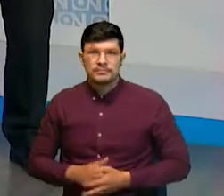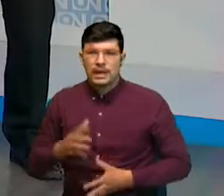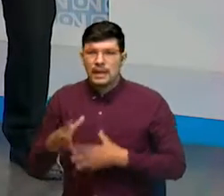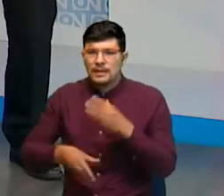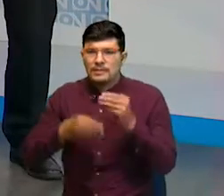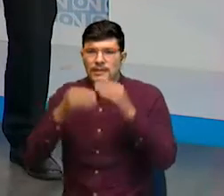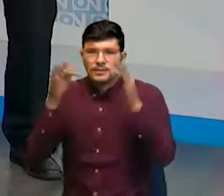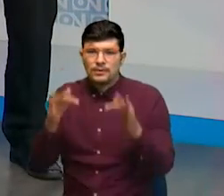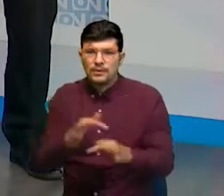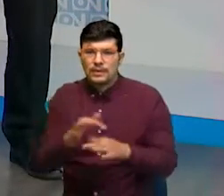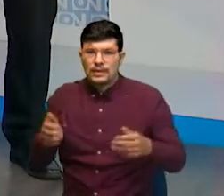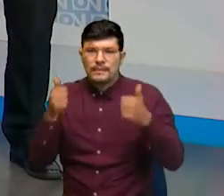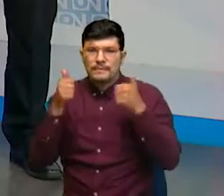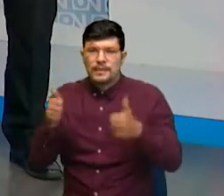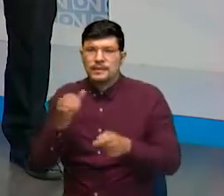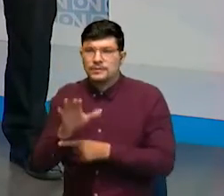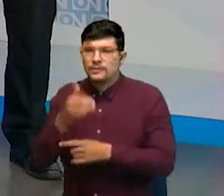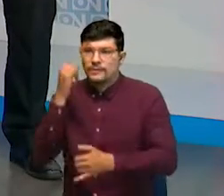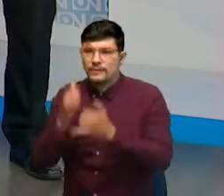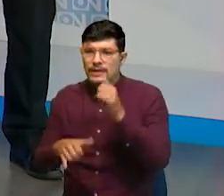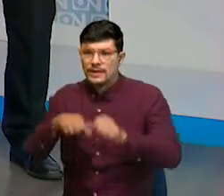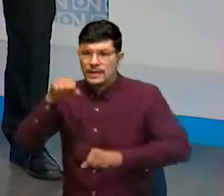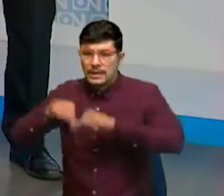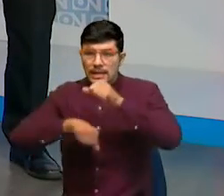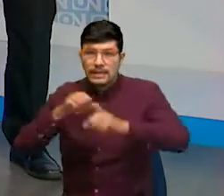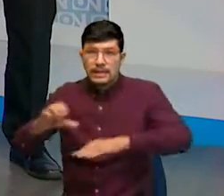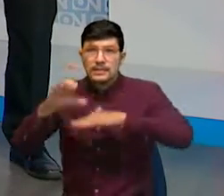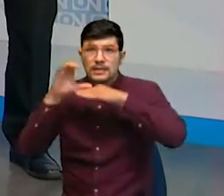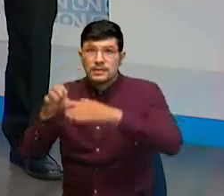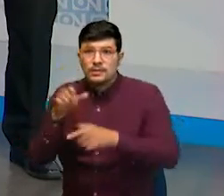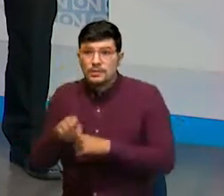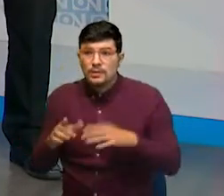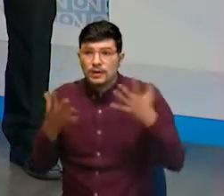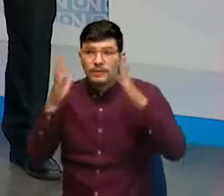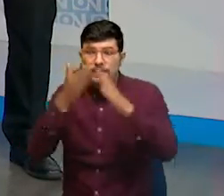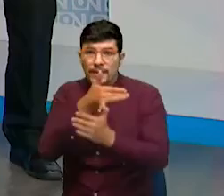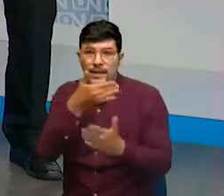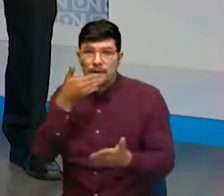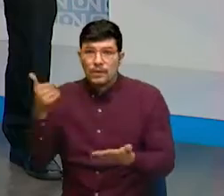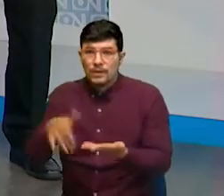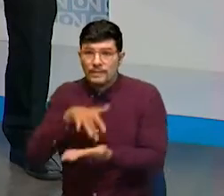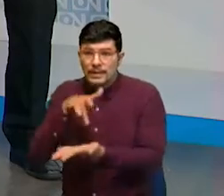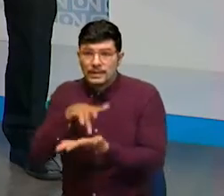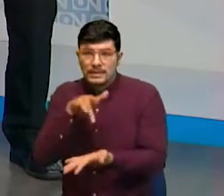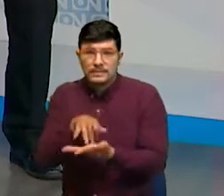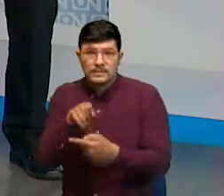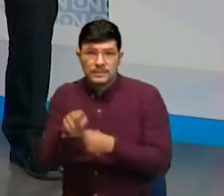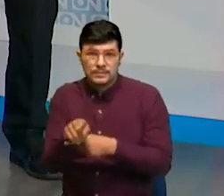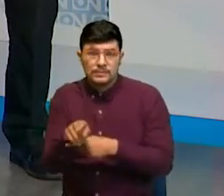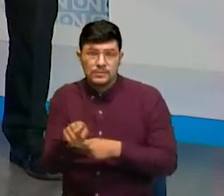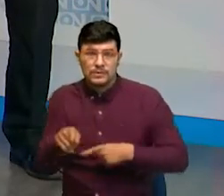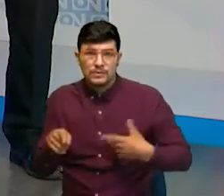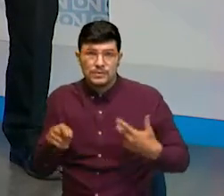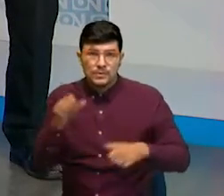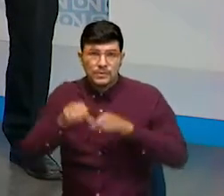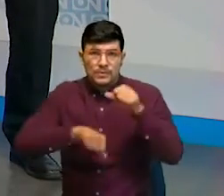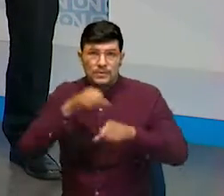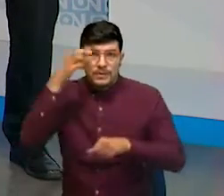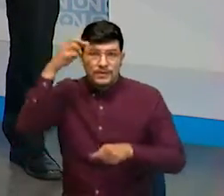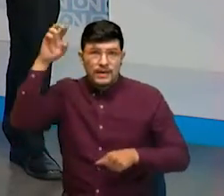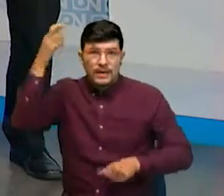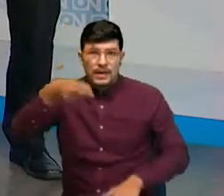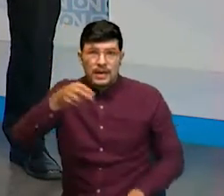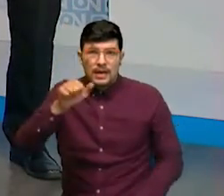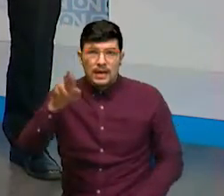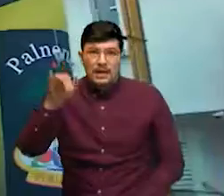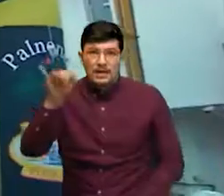Con total éxito finalizó la cicloaventura al Catatumbo. En el evento mejor participaron los ex ciclistas profesionales Harlinson Pantano y Víctor Hugo